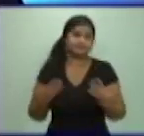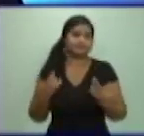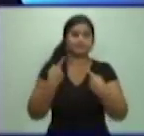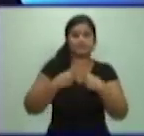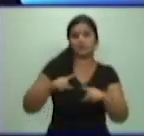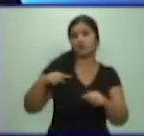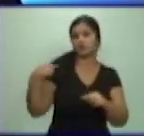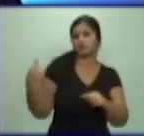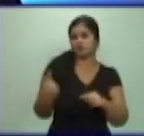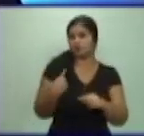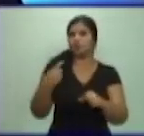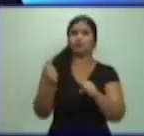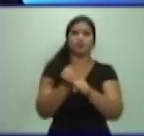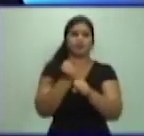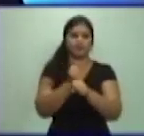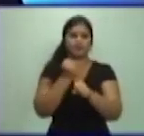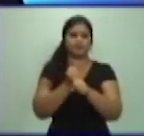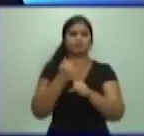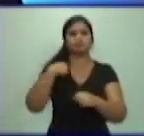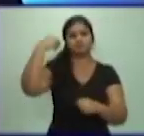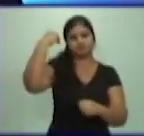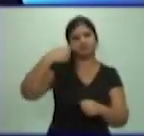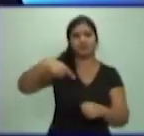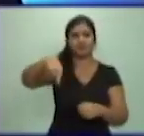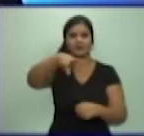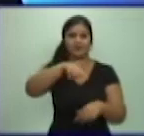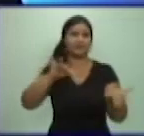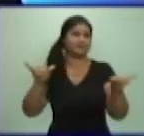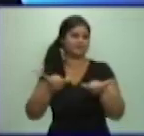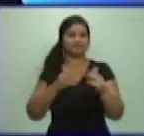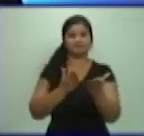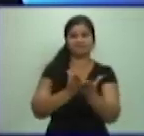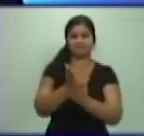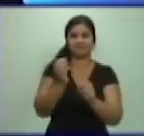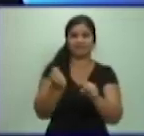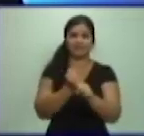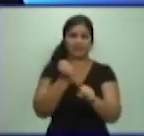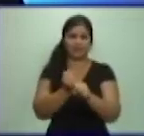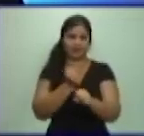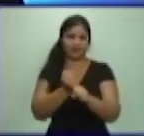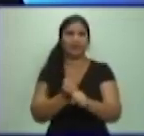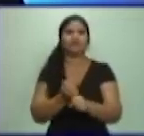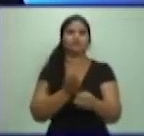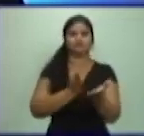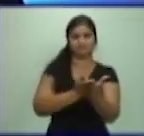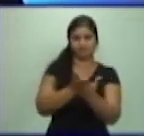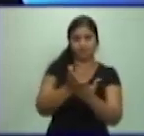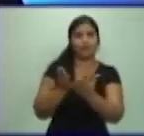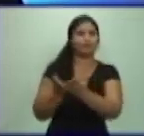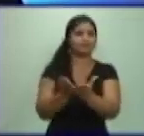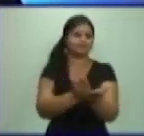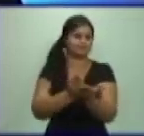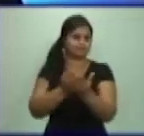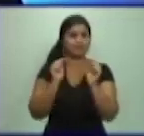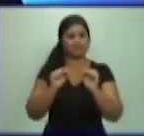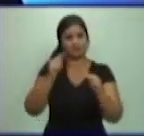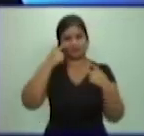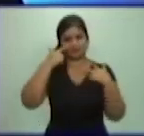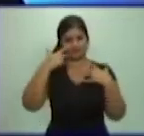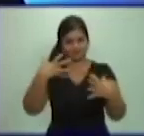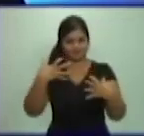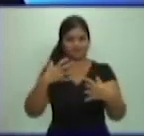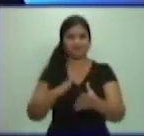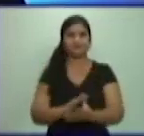acá y ustedes en sus hogares han tratado de seguir con ese entusiasmo del que les hablaba